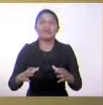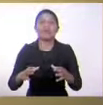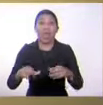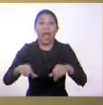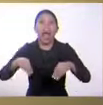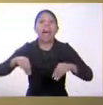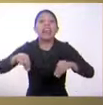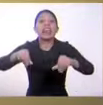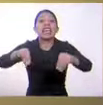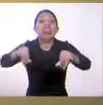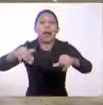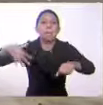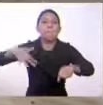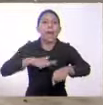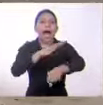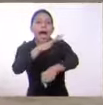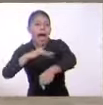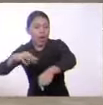Arena.